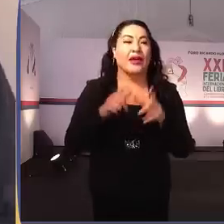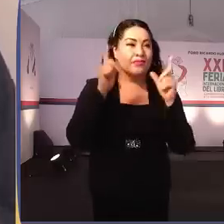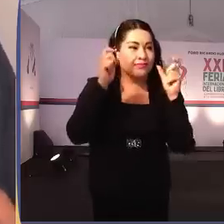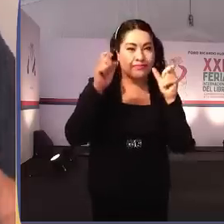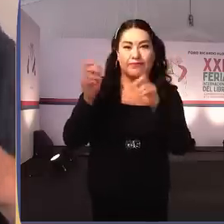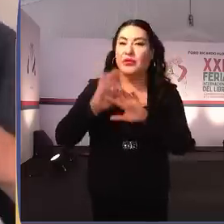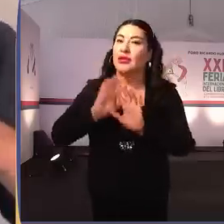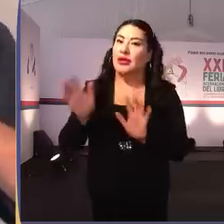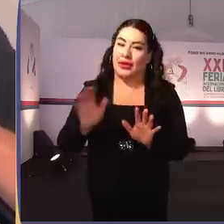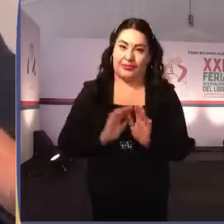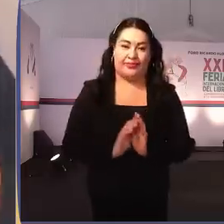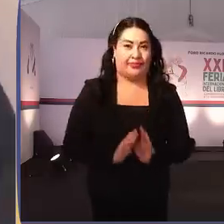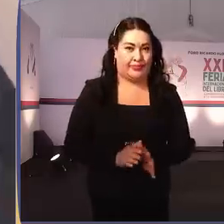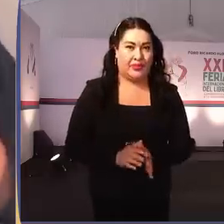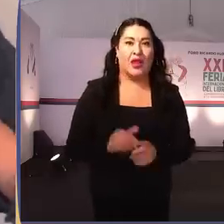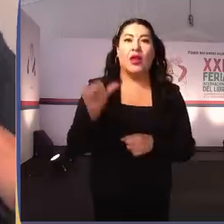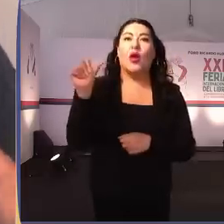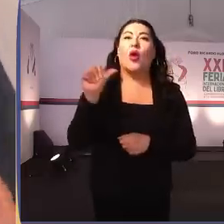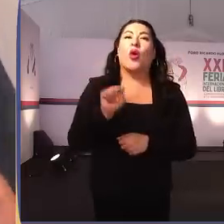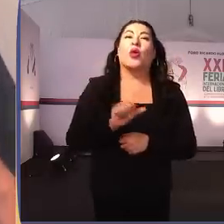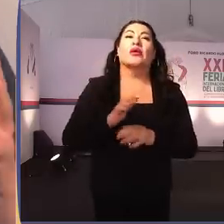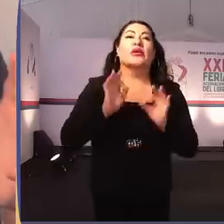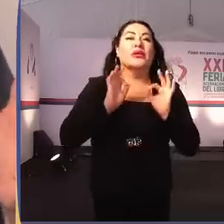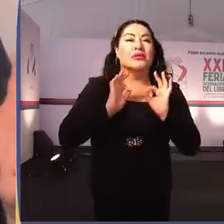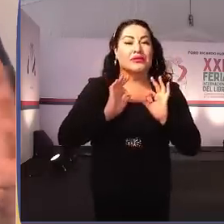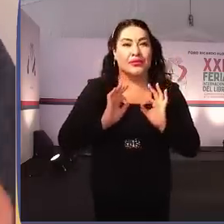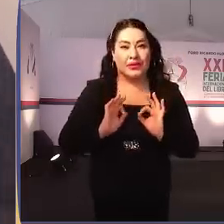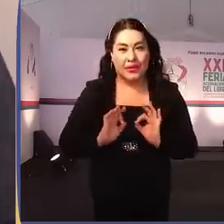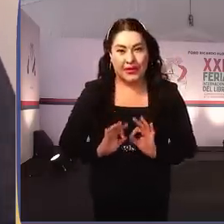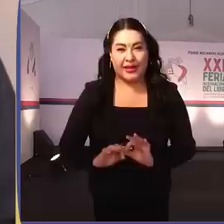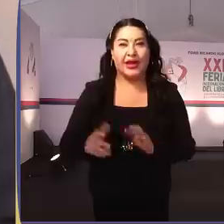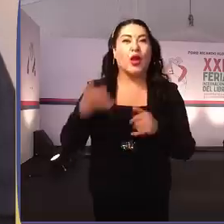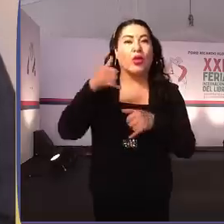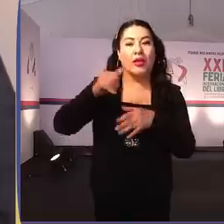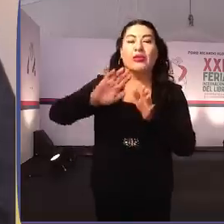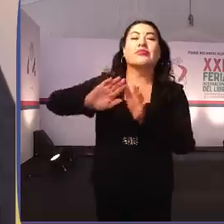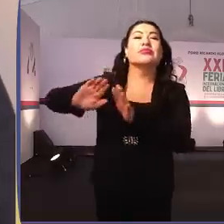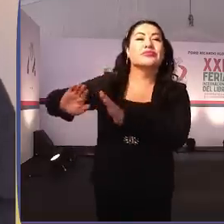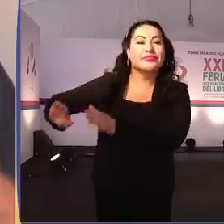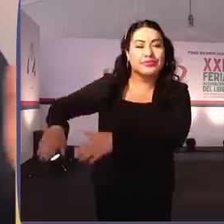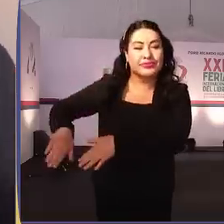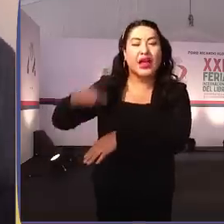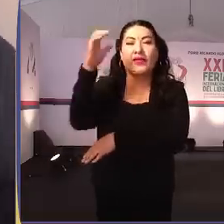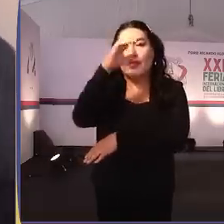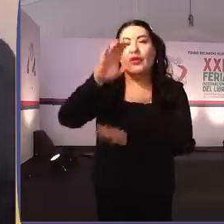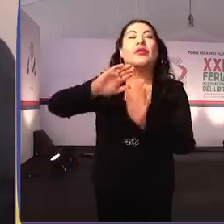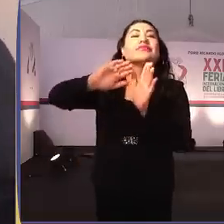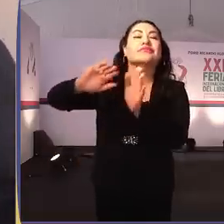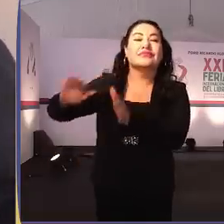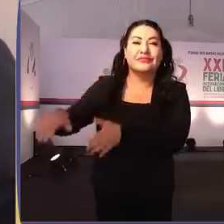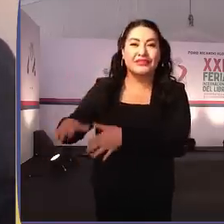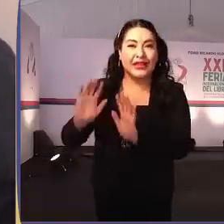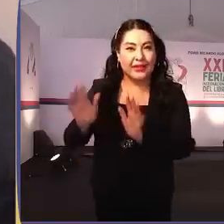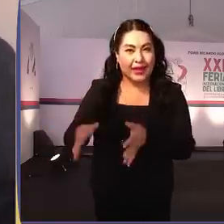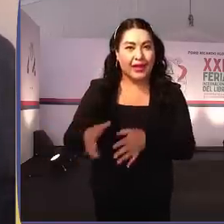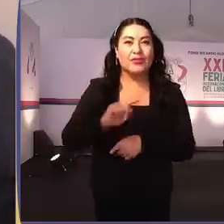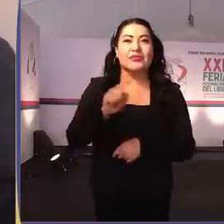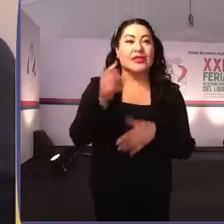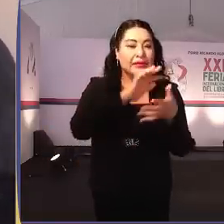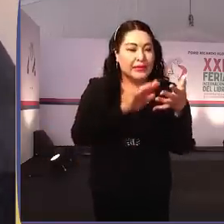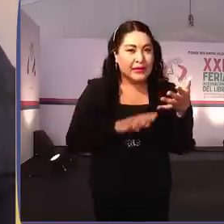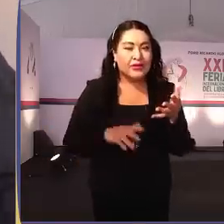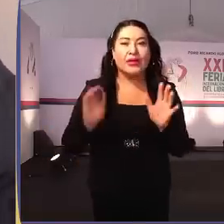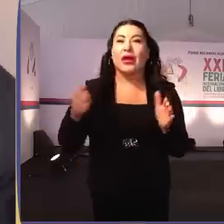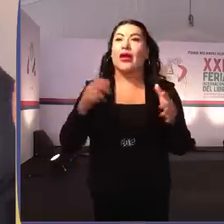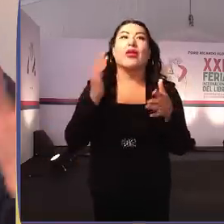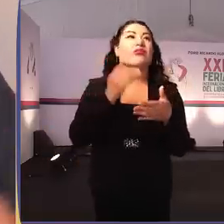¿Sí? Vamos a darle un respiro al telefonito y al una foto, porque si no van a bloquear ustedes la lectura al grito de